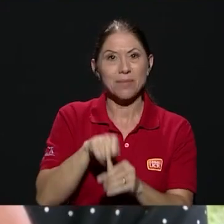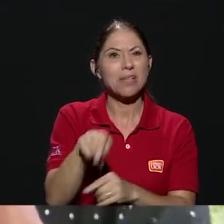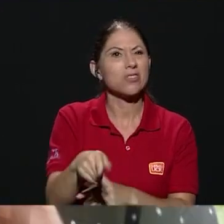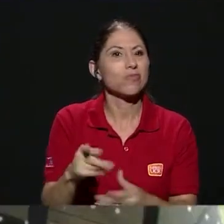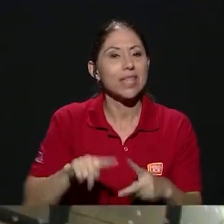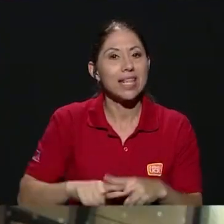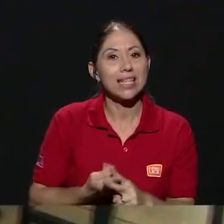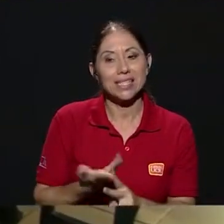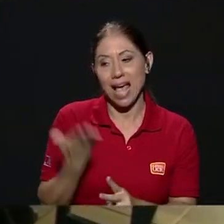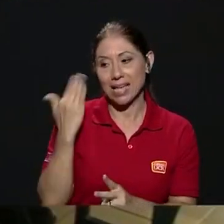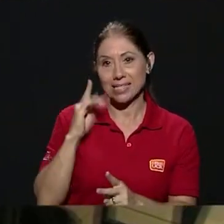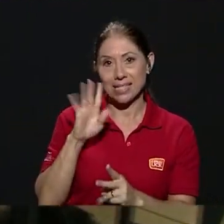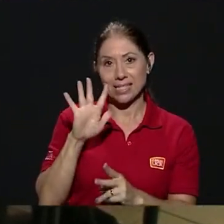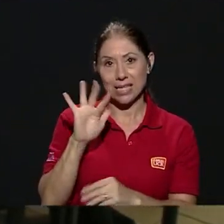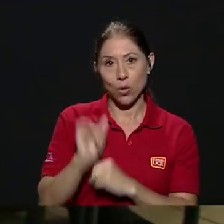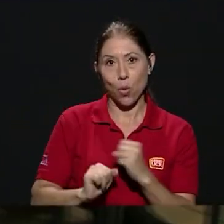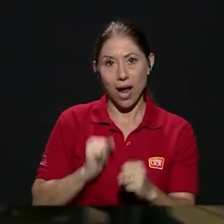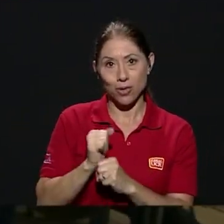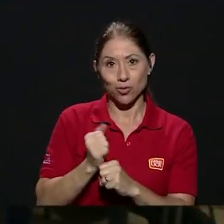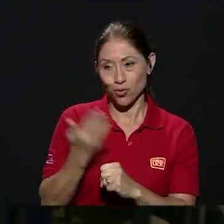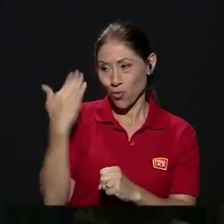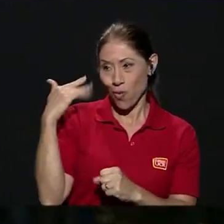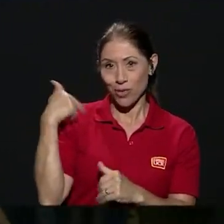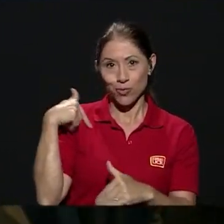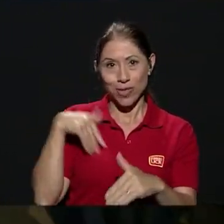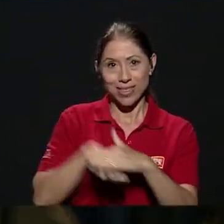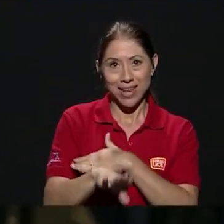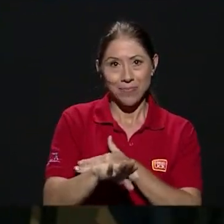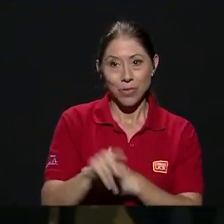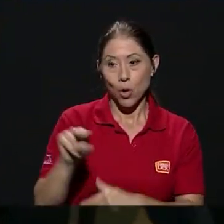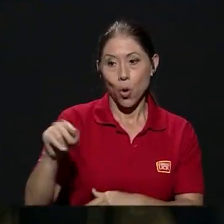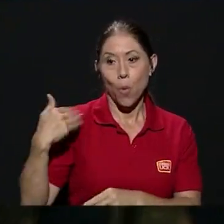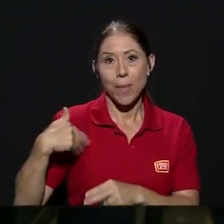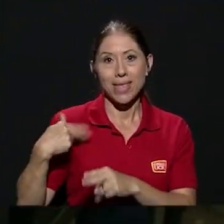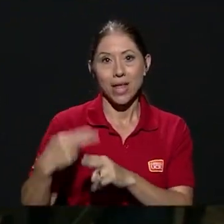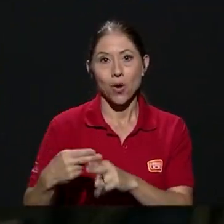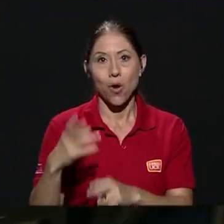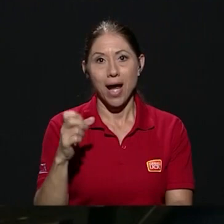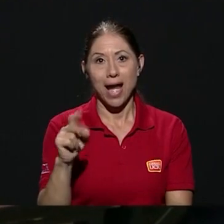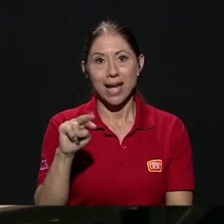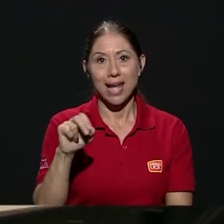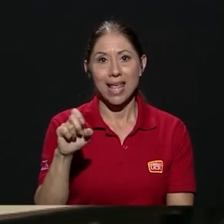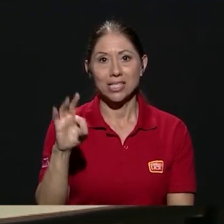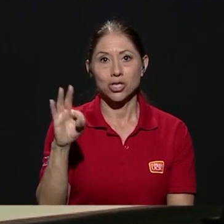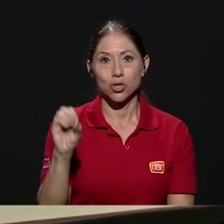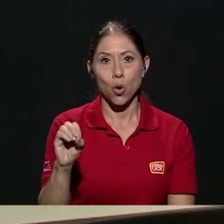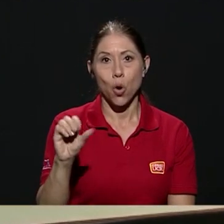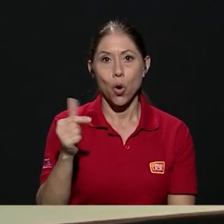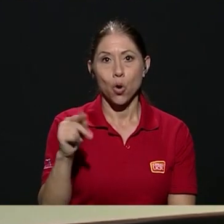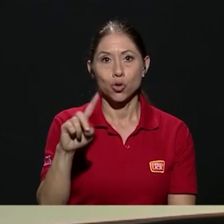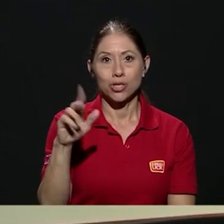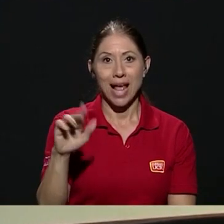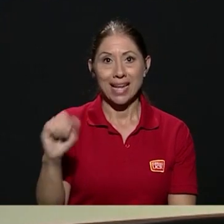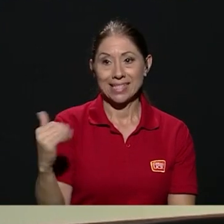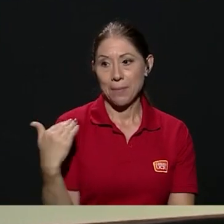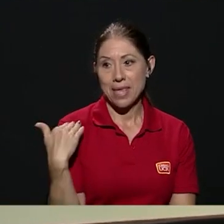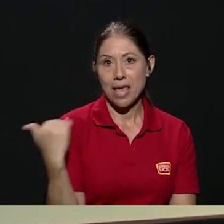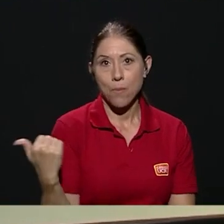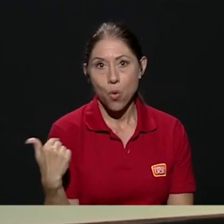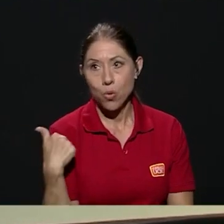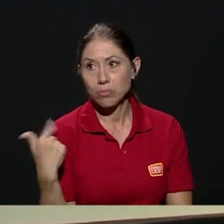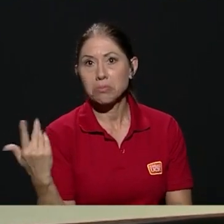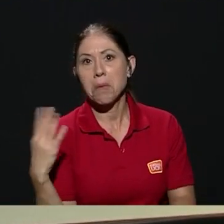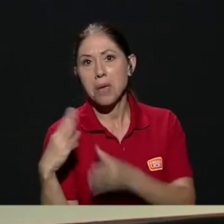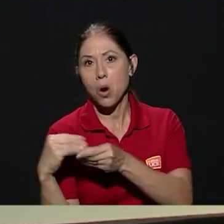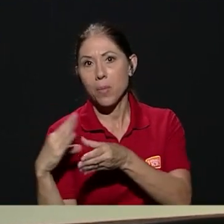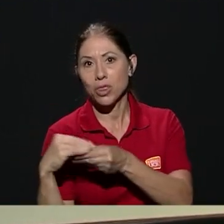básicamente inicia hace 5 años, cuando entré. El compañero Ernesto González me llamó y me comentó de que estaban iniciando